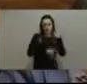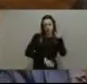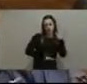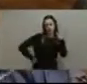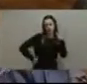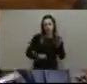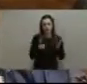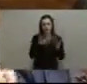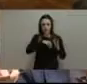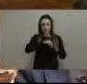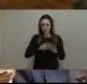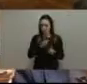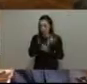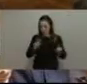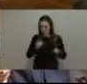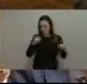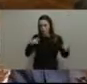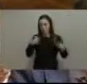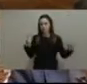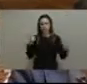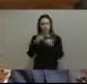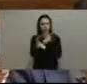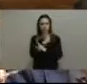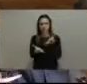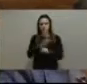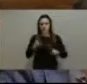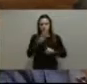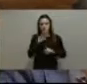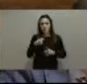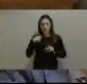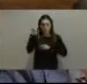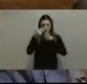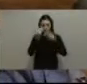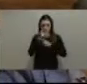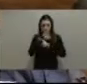en esa contradicción, básicamente porque no creo en ella.